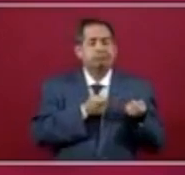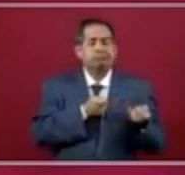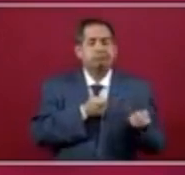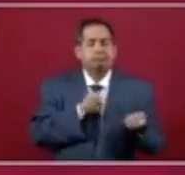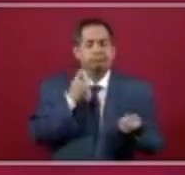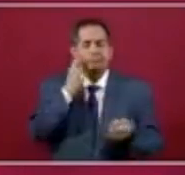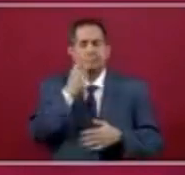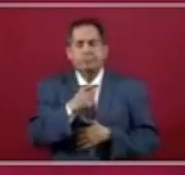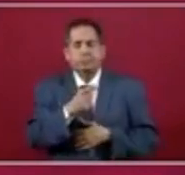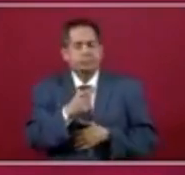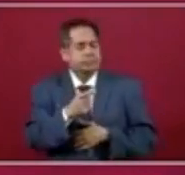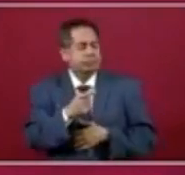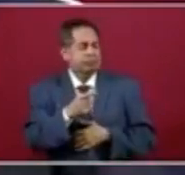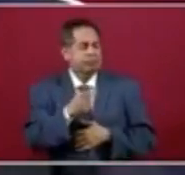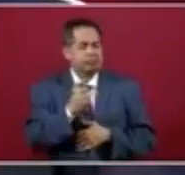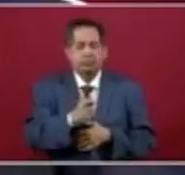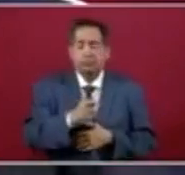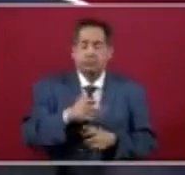justificar todo.